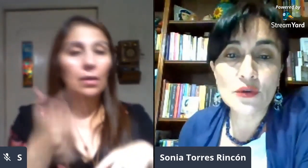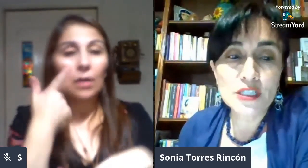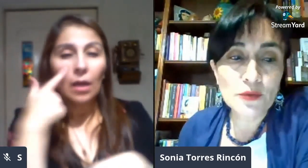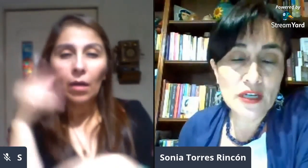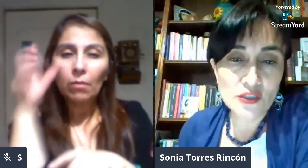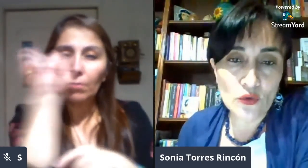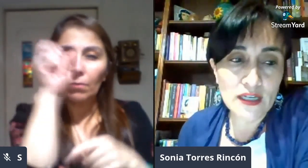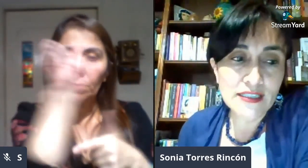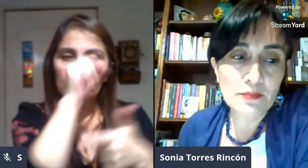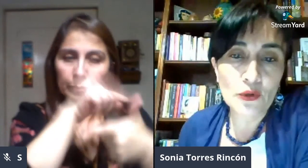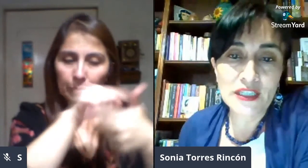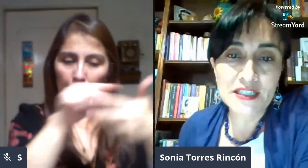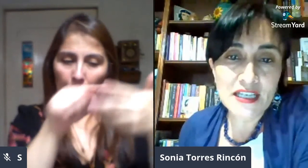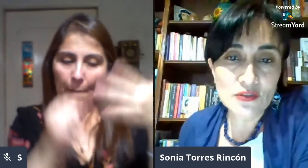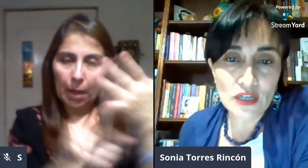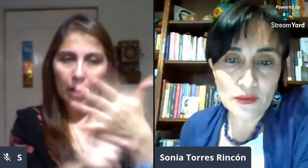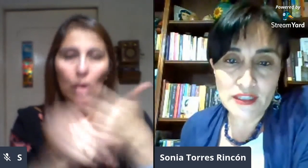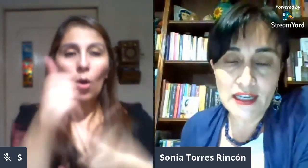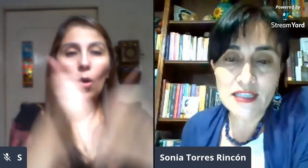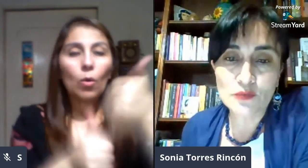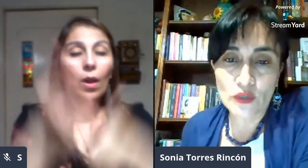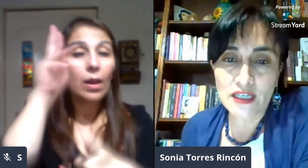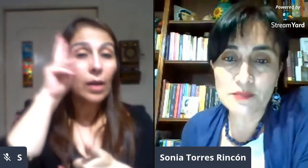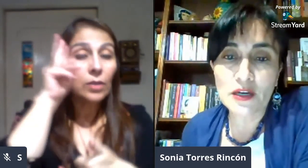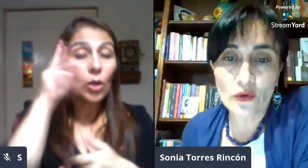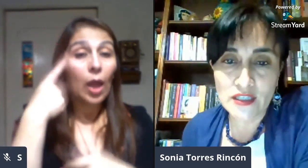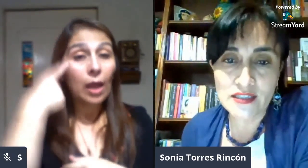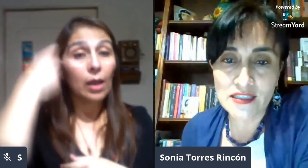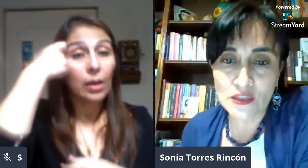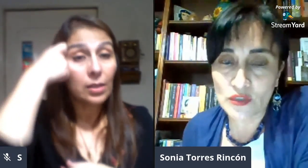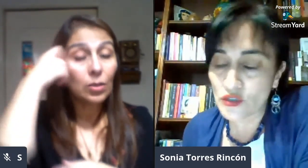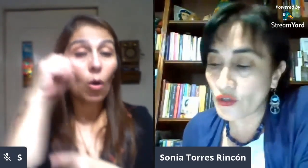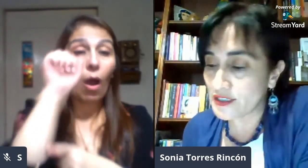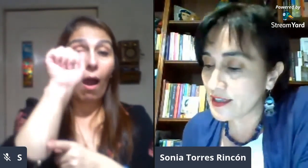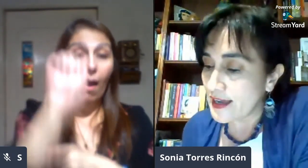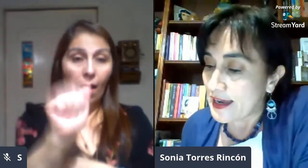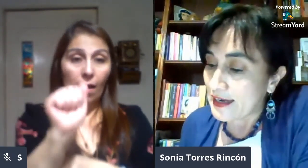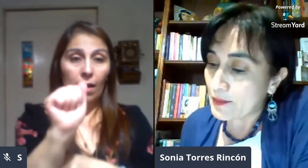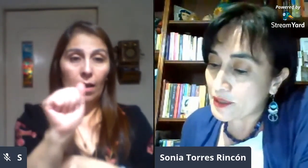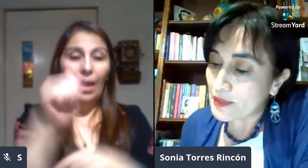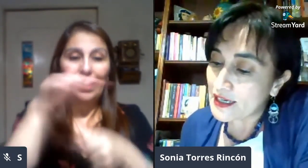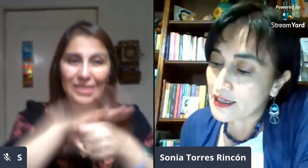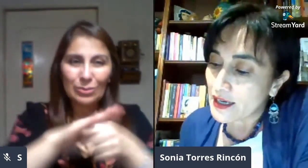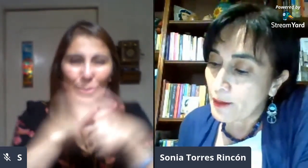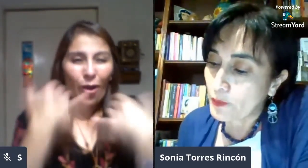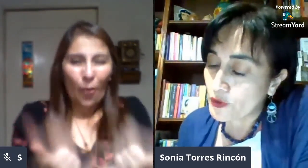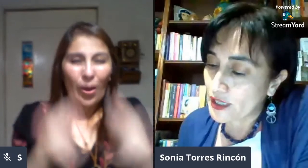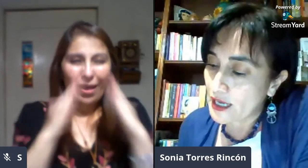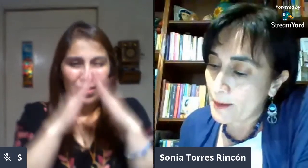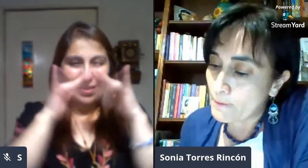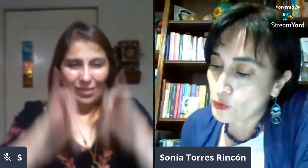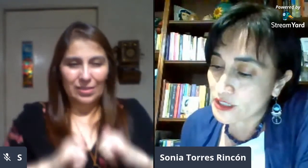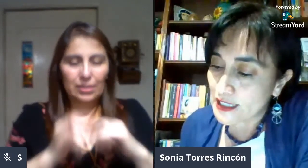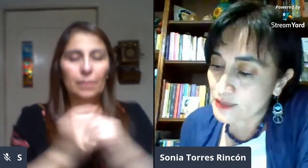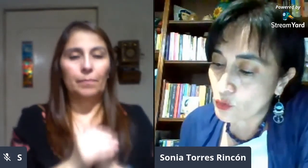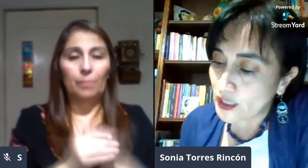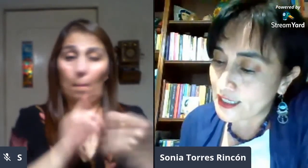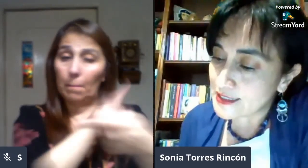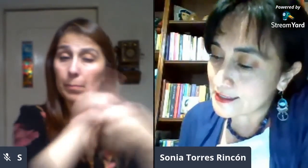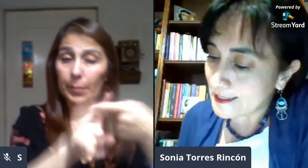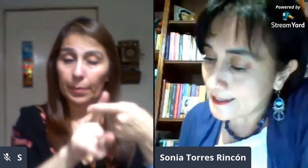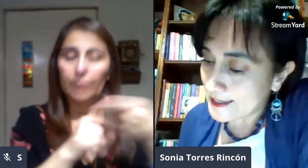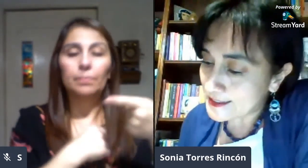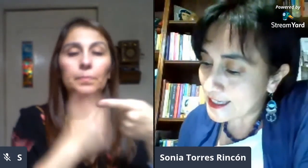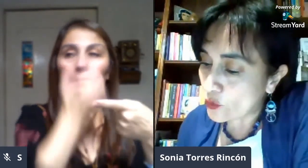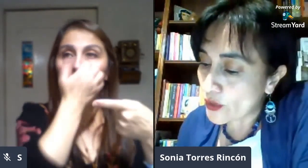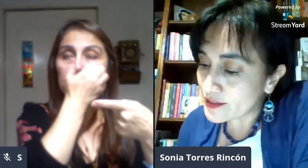las razones por las cuales se pone en riesgo la vida de las mujeres bajo estas situaciones. La primera, porque muchas de las